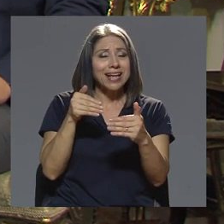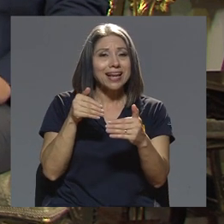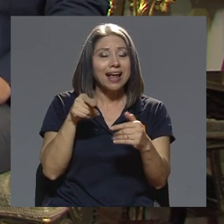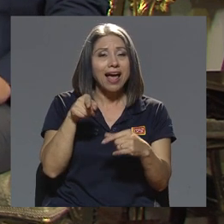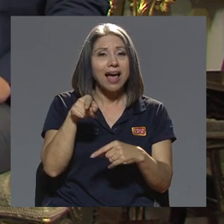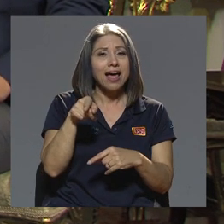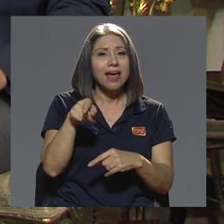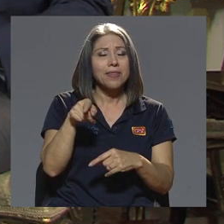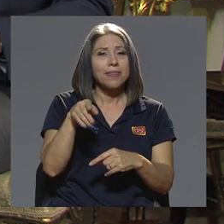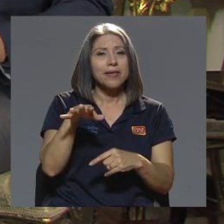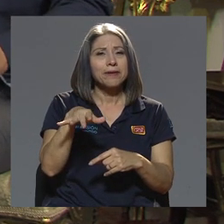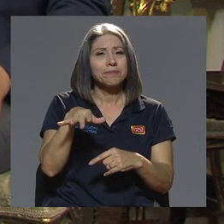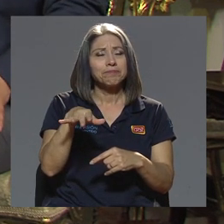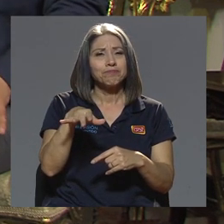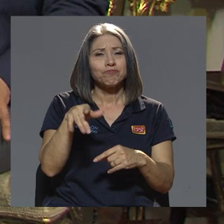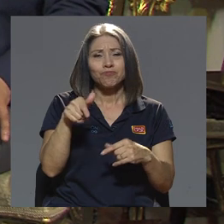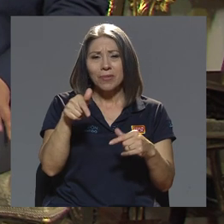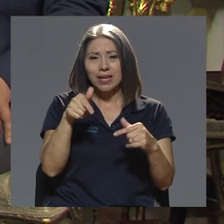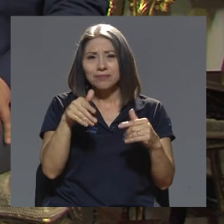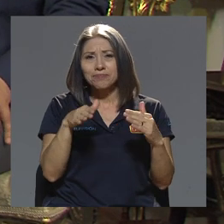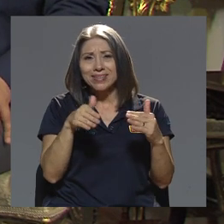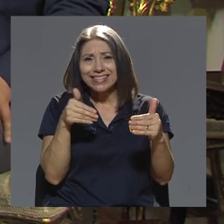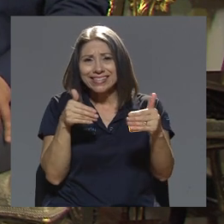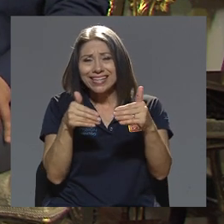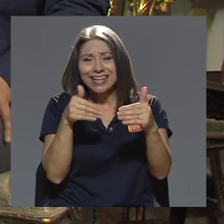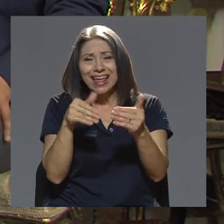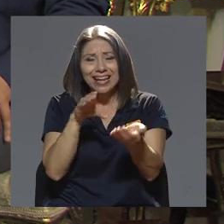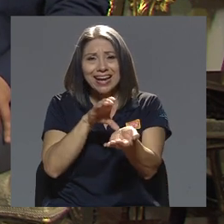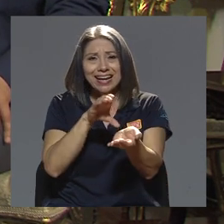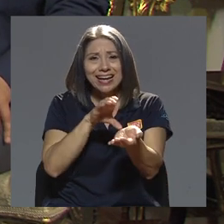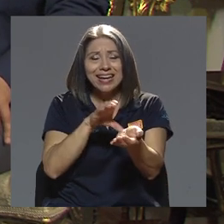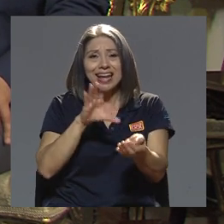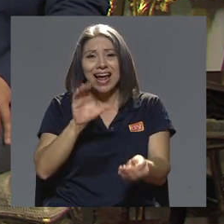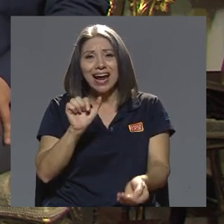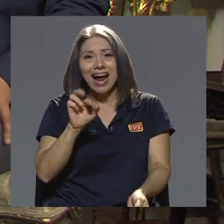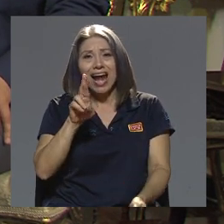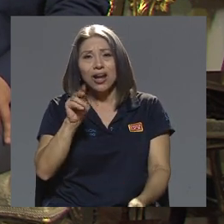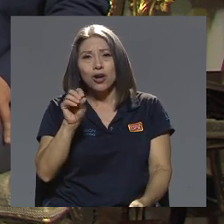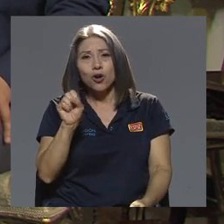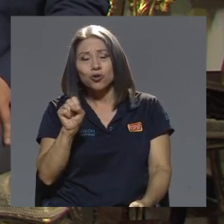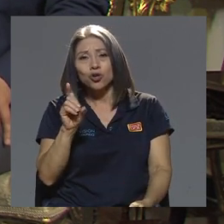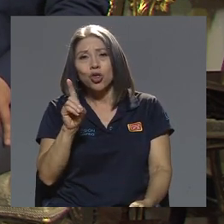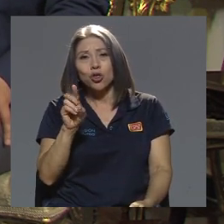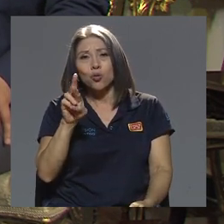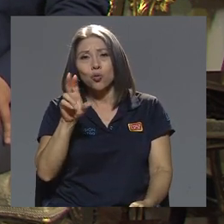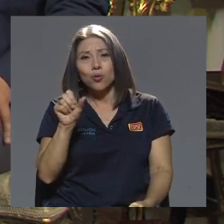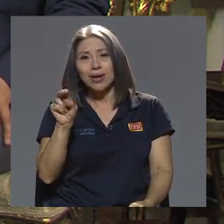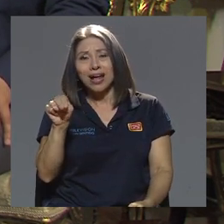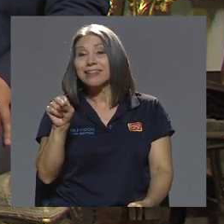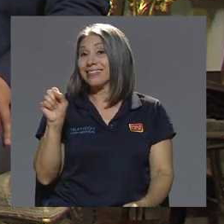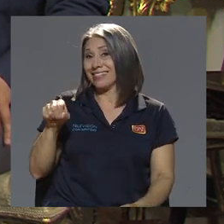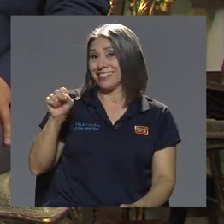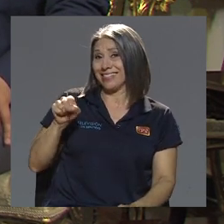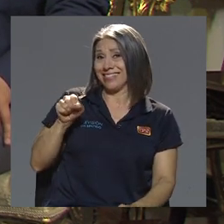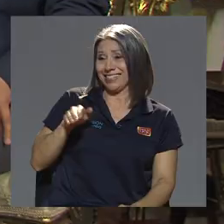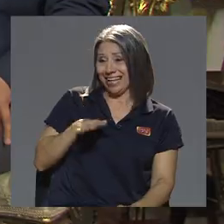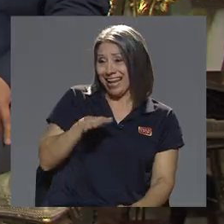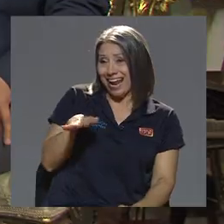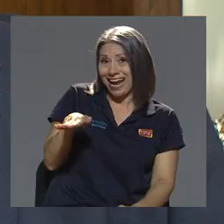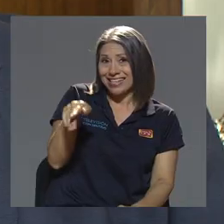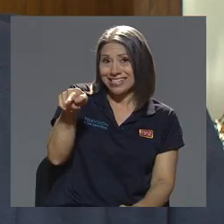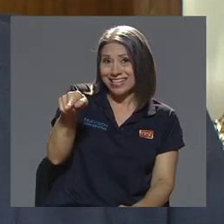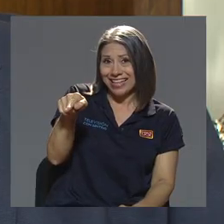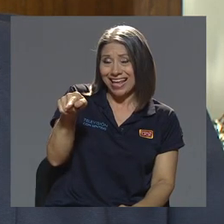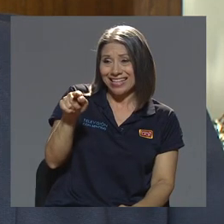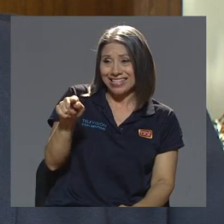está aledaña a la clínica Carlos Durán, casualmente. A la Carlos Durán, en la callecita esa, arriba de un escalón. En ese lugar